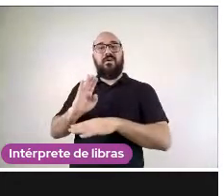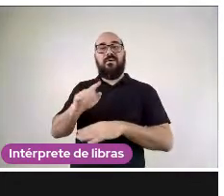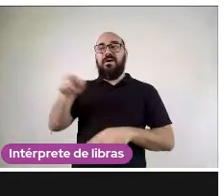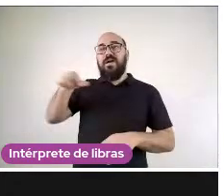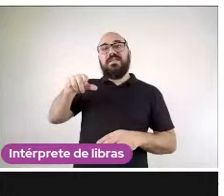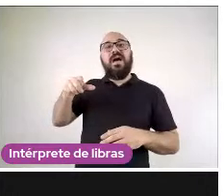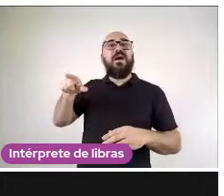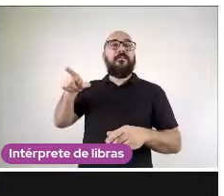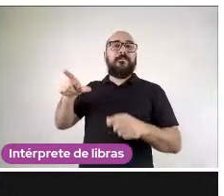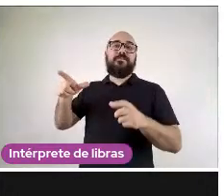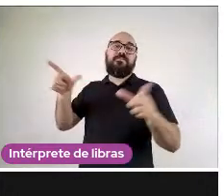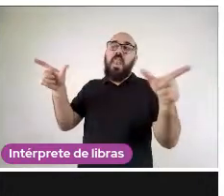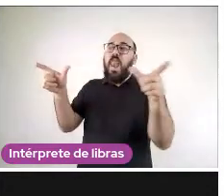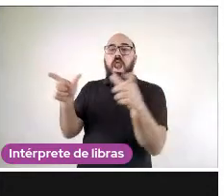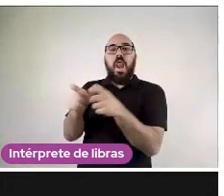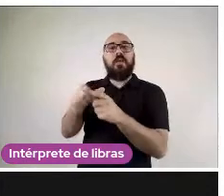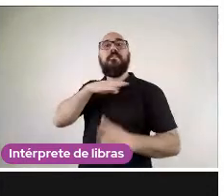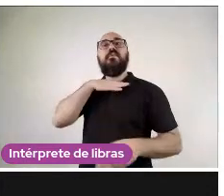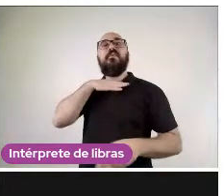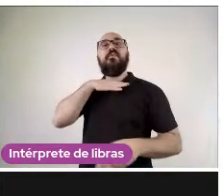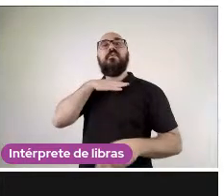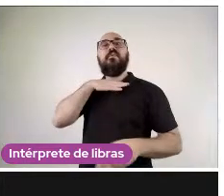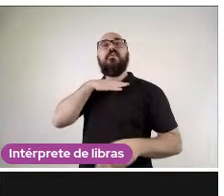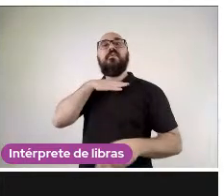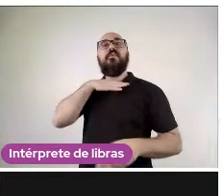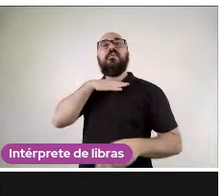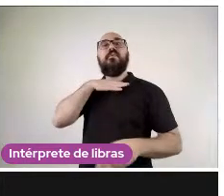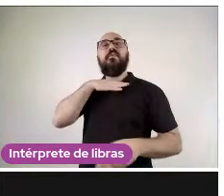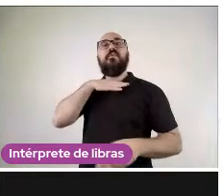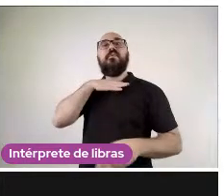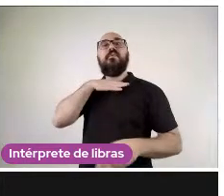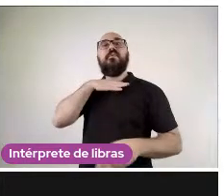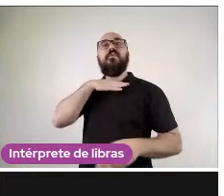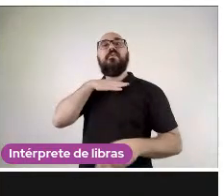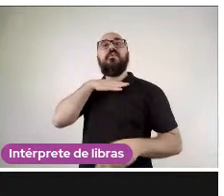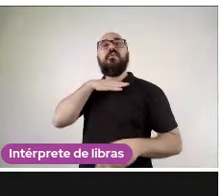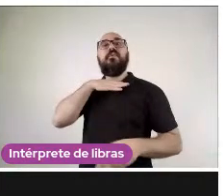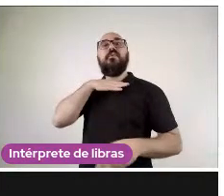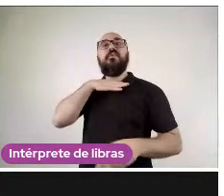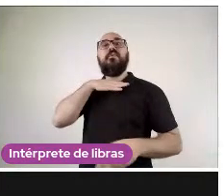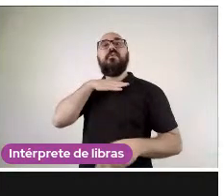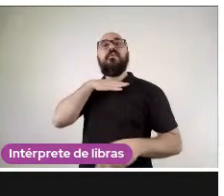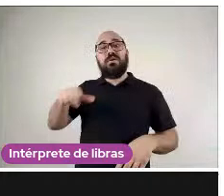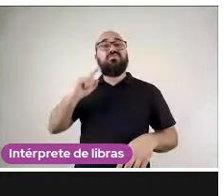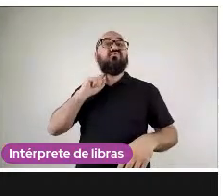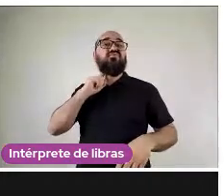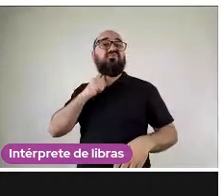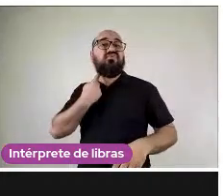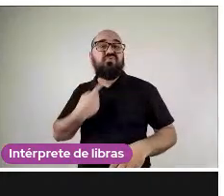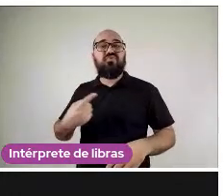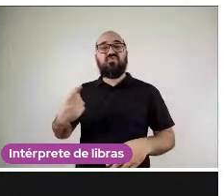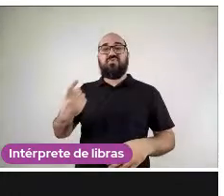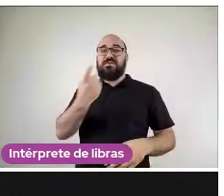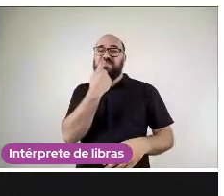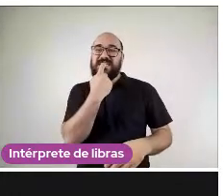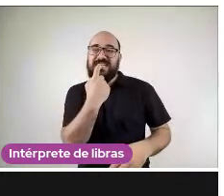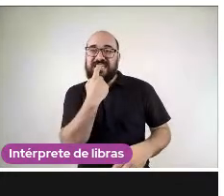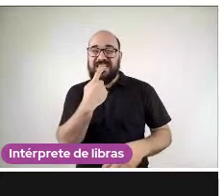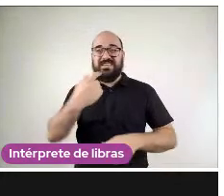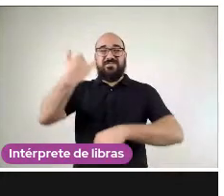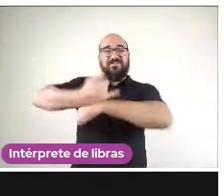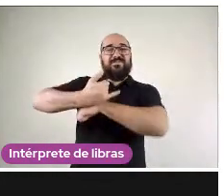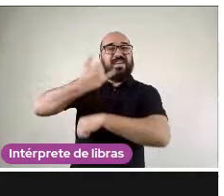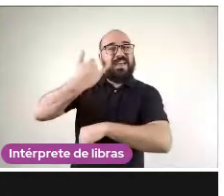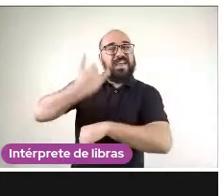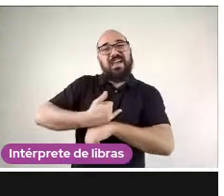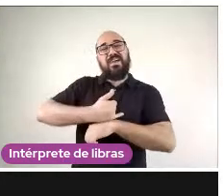residuos, aguas residuales, metales pesados, incluso productos que derivan del uso de fármacos y productos de higiene. Igual